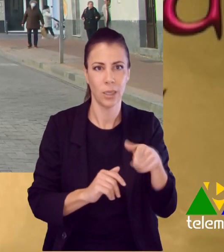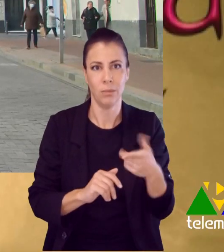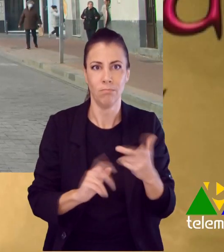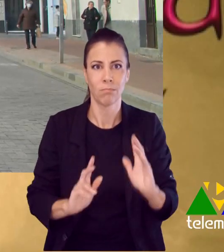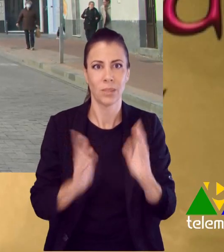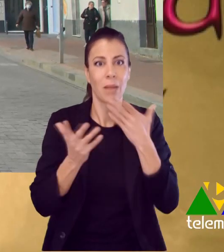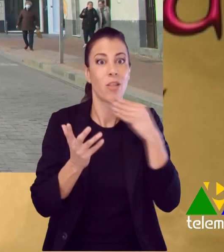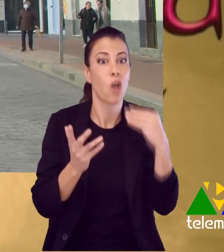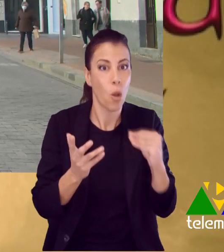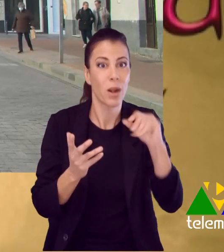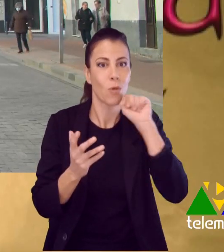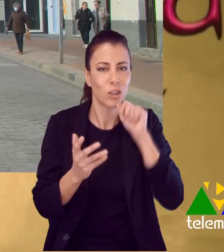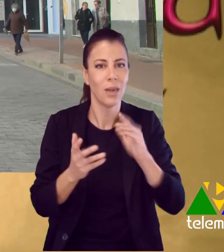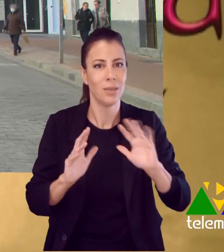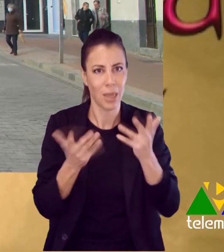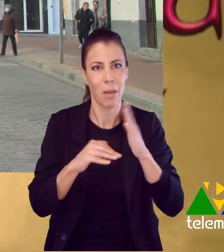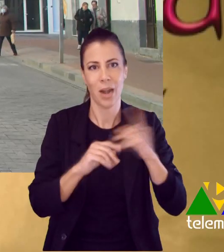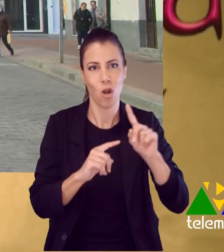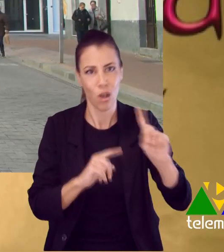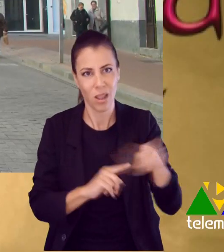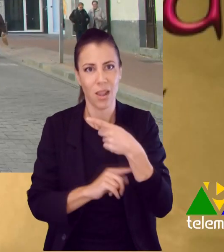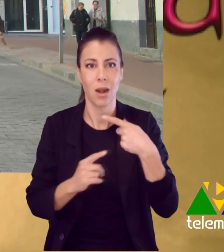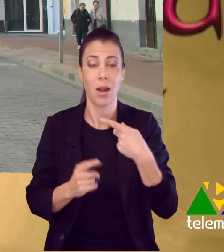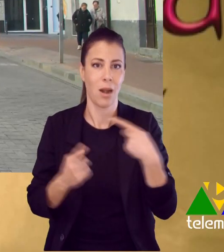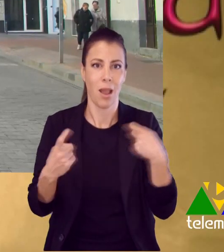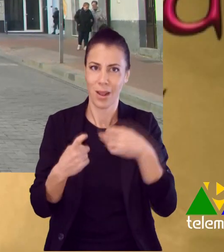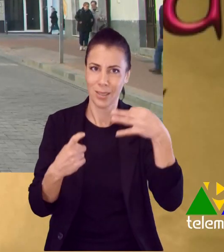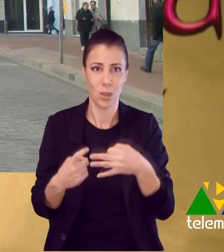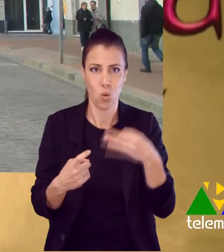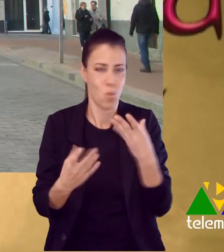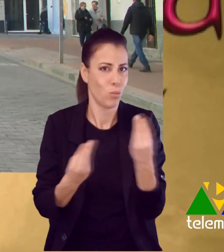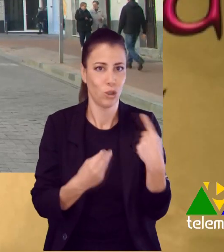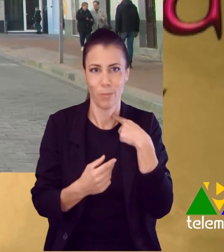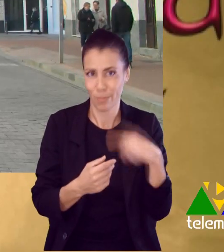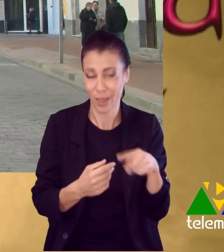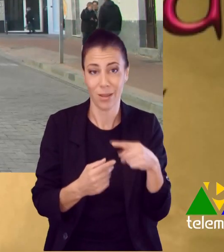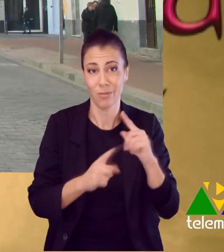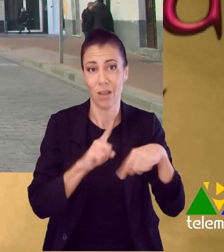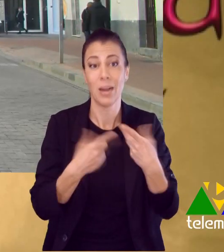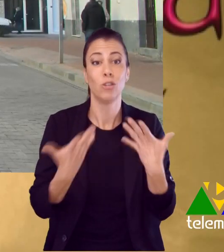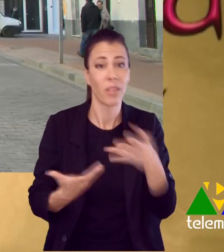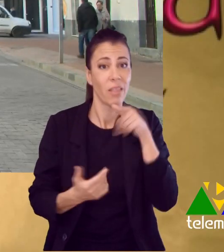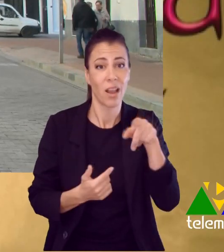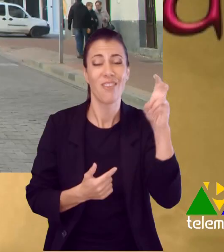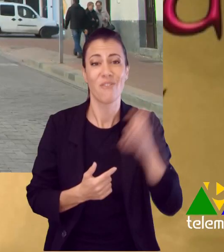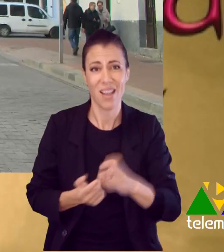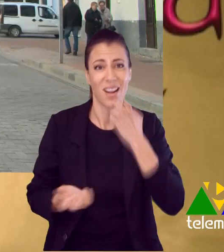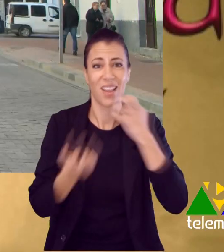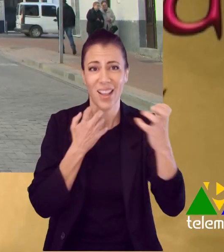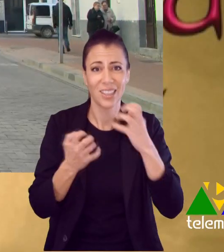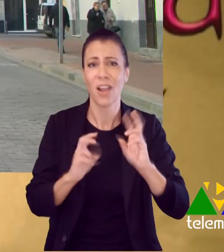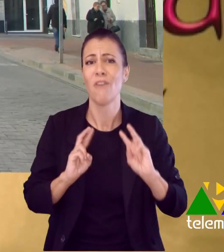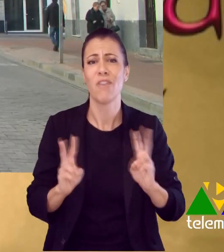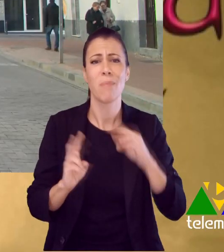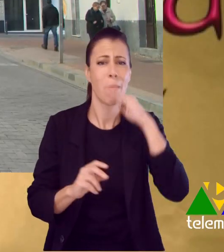de jóvenes motrileños, de una guerra que tenían mucho que perder, evidentemente, ¿no? Y claro, ahí viene esos gritos de viva